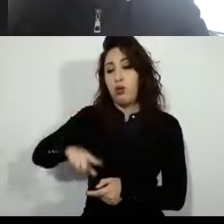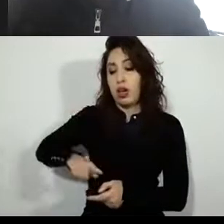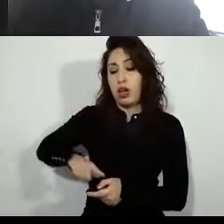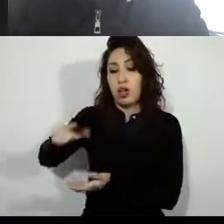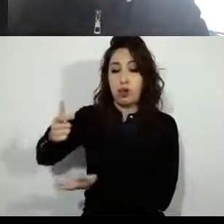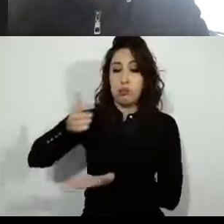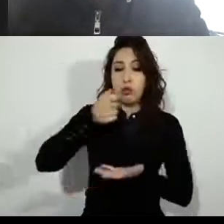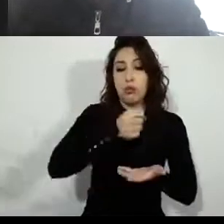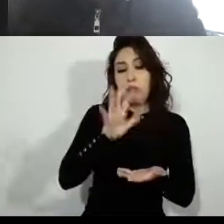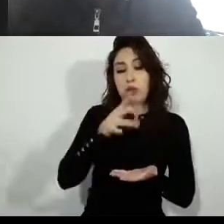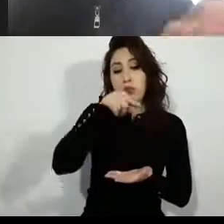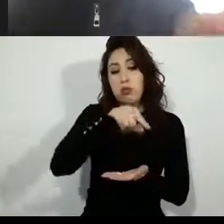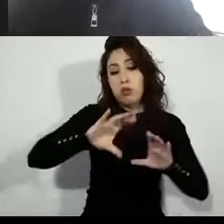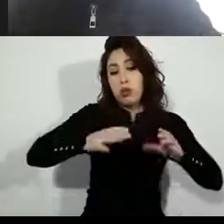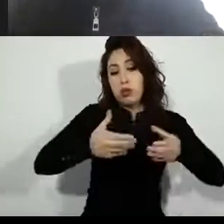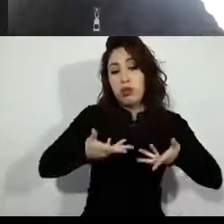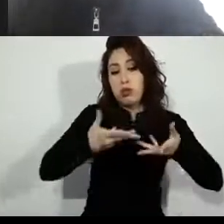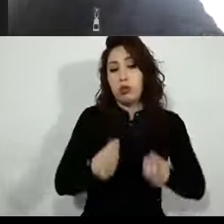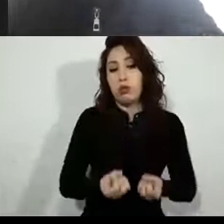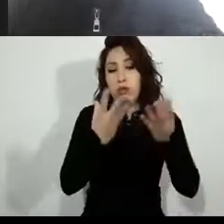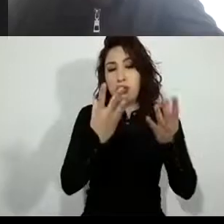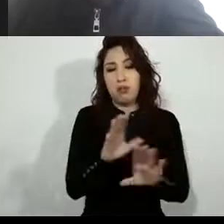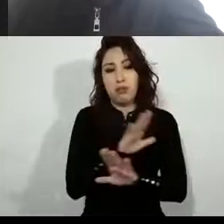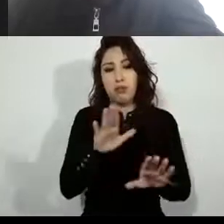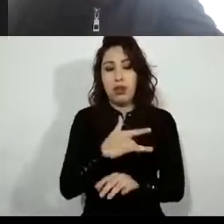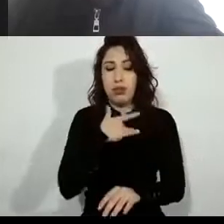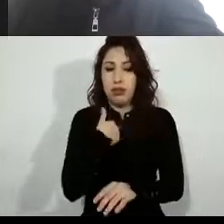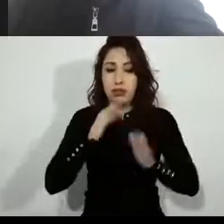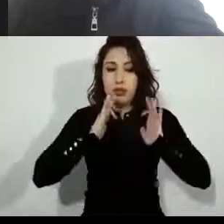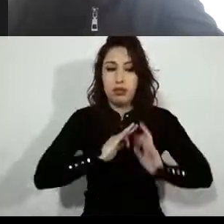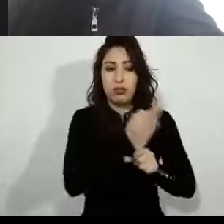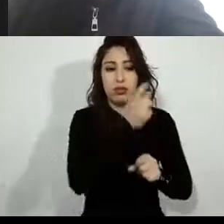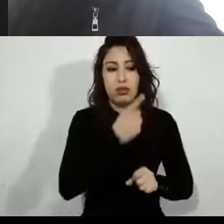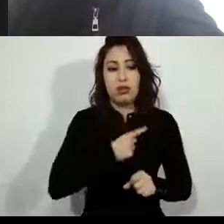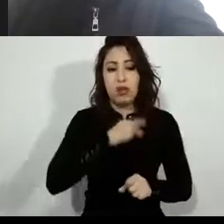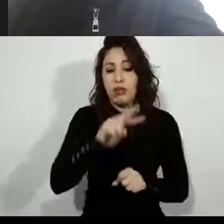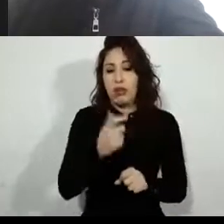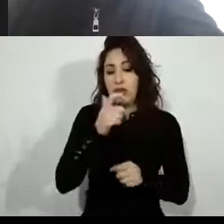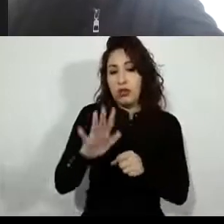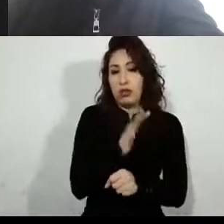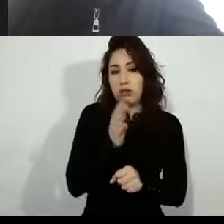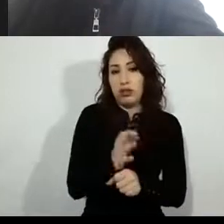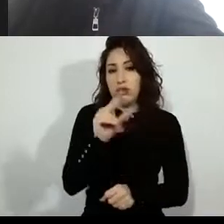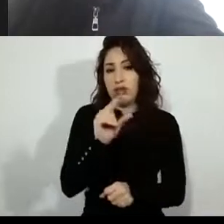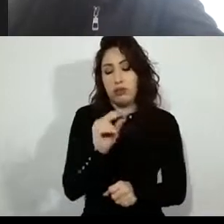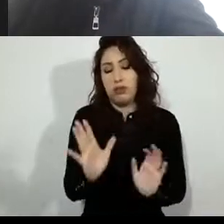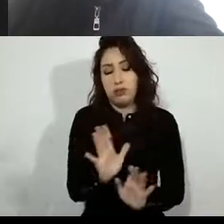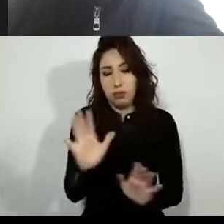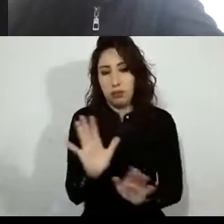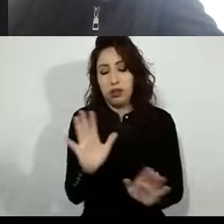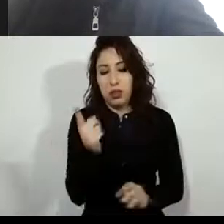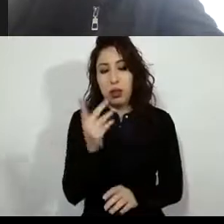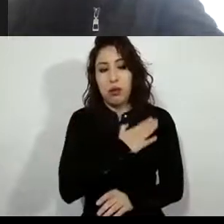las presiones laborales del próximo año sobre el cierre del ejercicio de la legislatura. Y ya nada